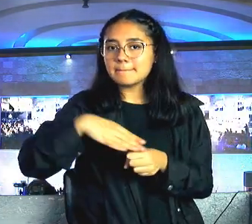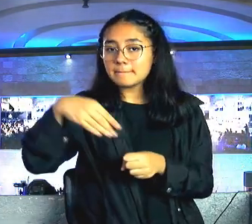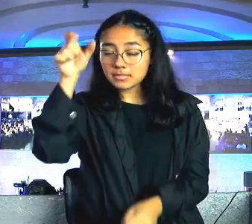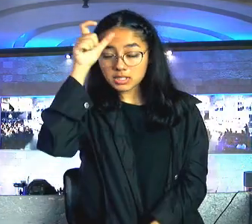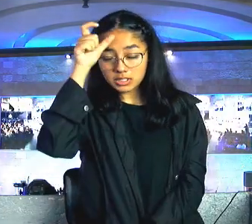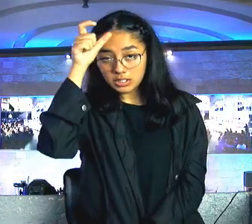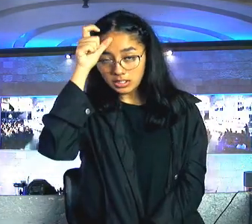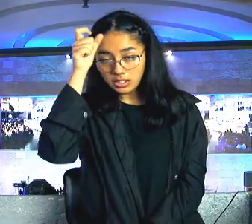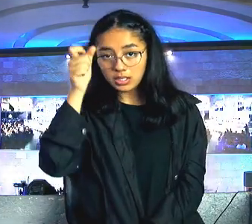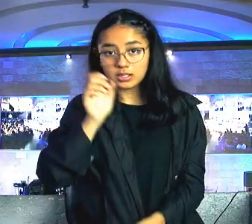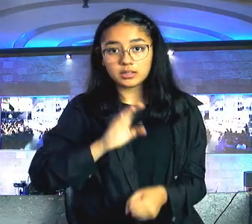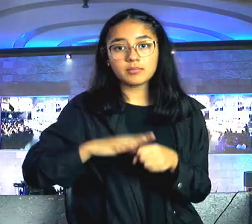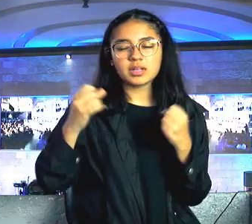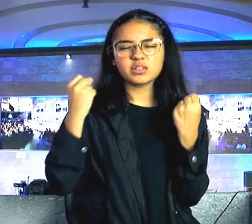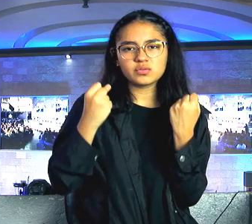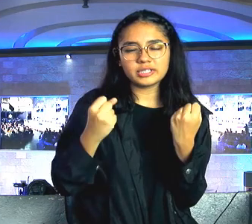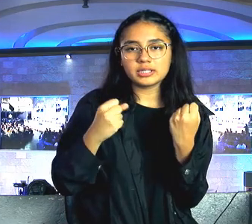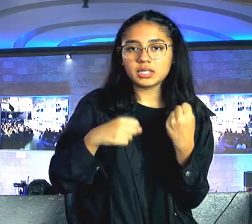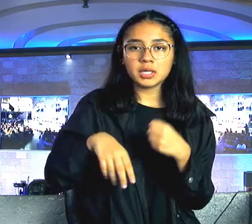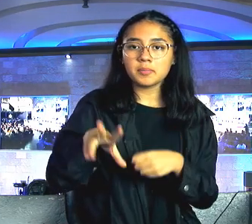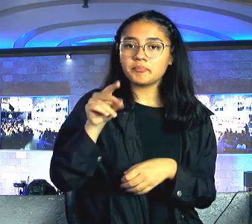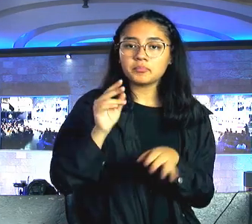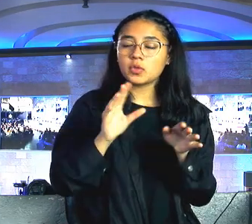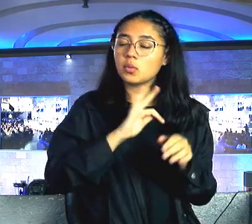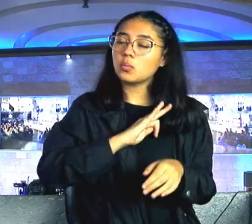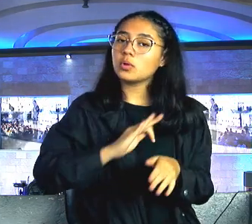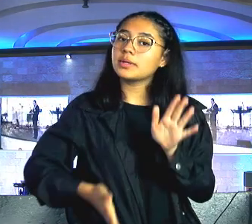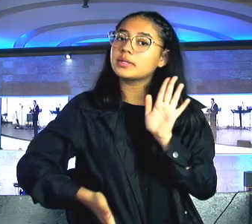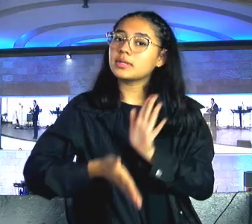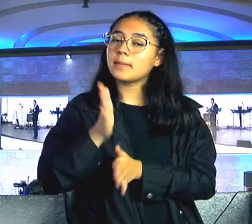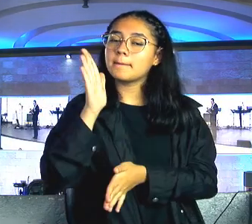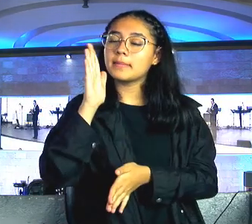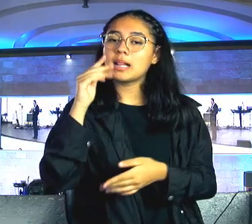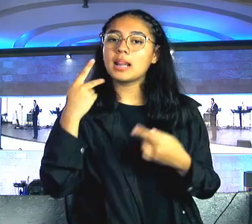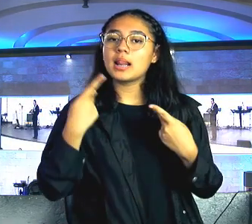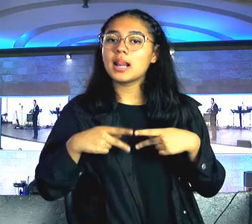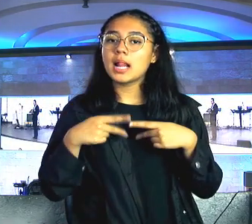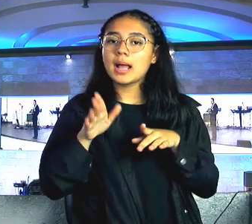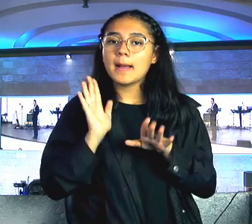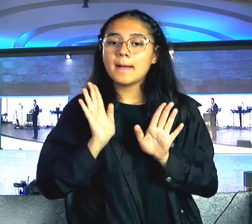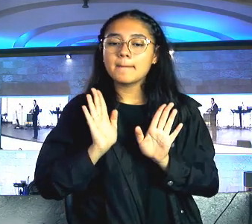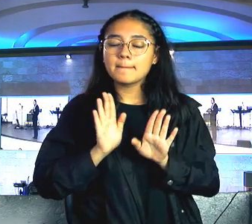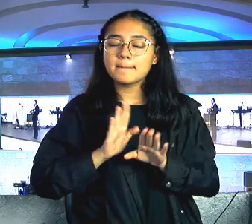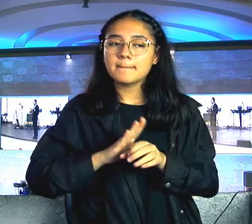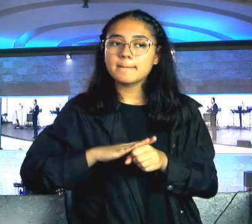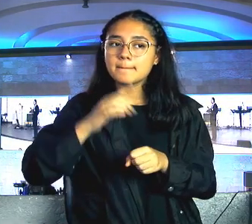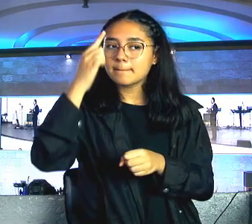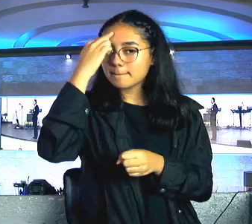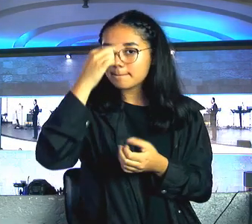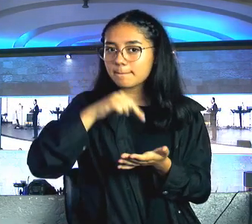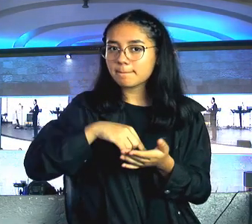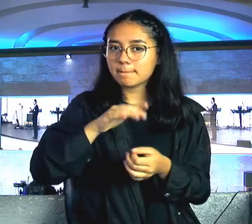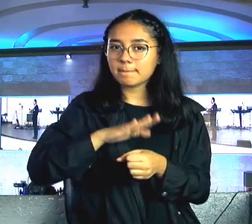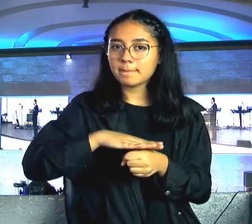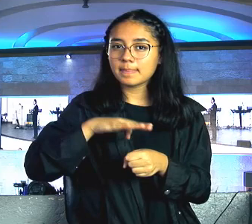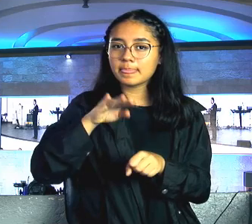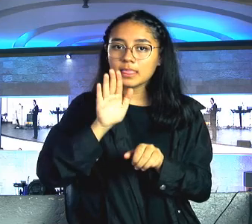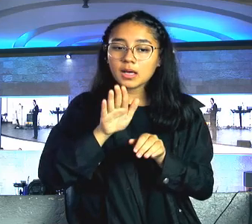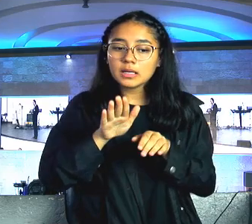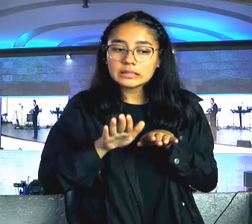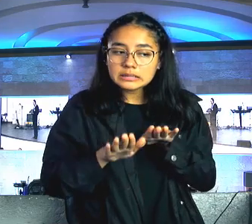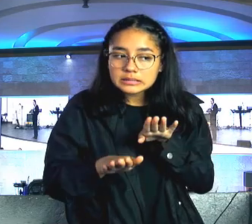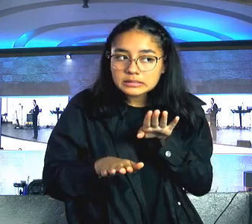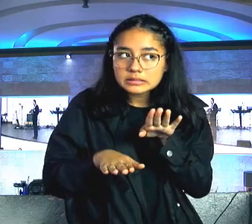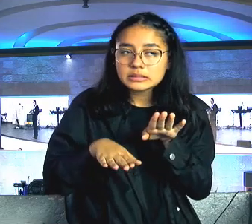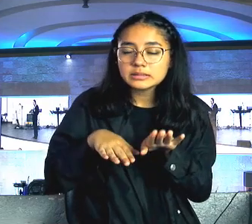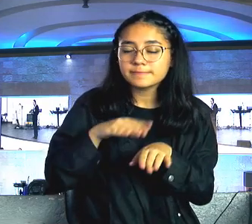puede escaparse de Él quien puede creerse más sutil de todos, porque todo está abierto ante